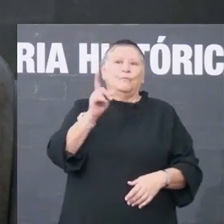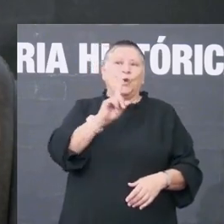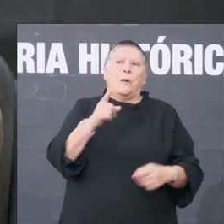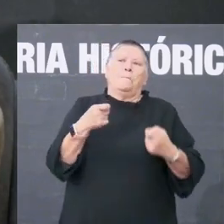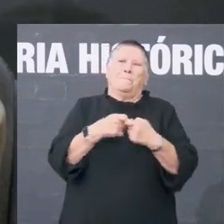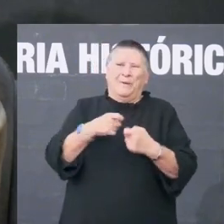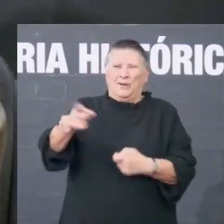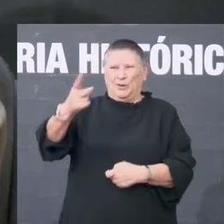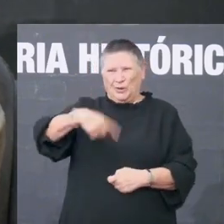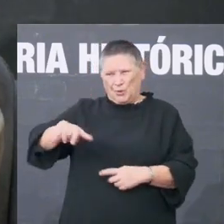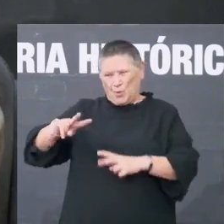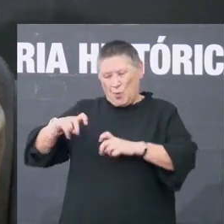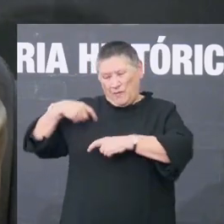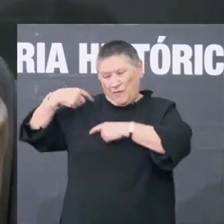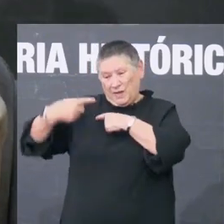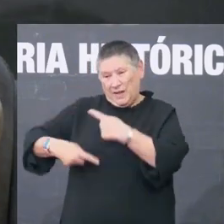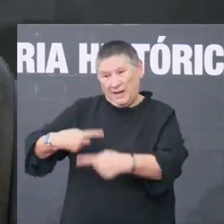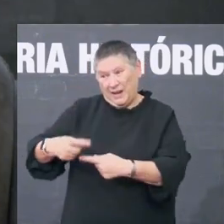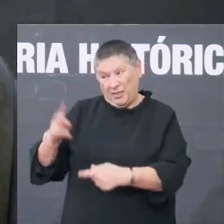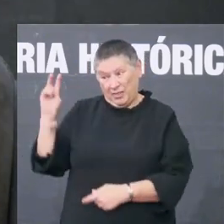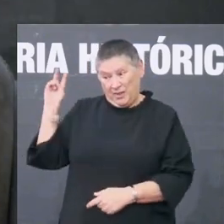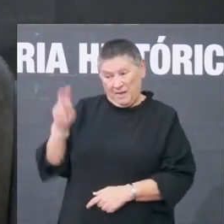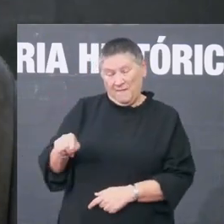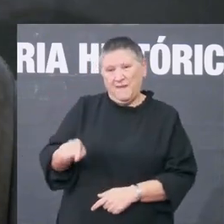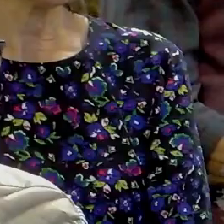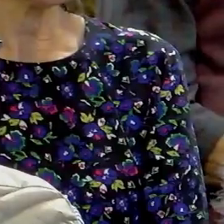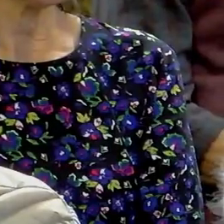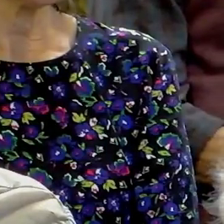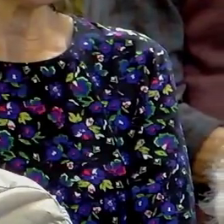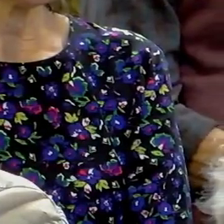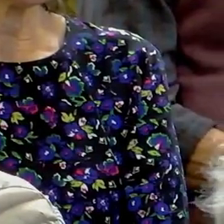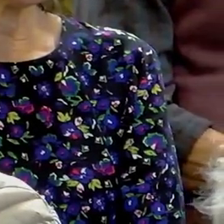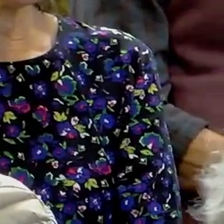as xeracións tamén que viñamos detrás, a desanudar ese nudo.